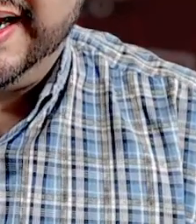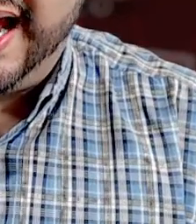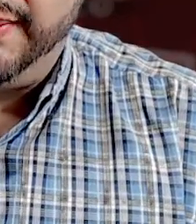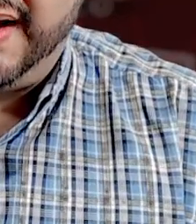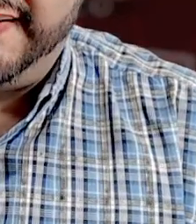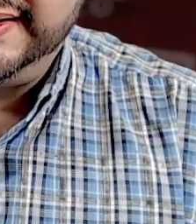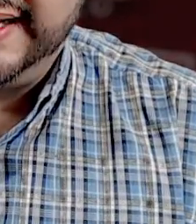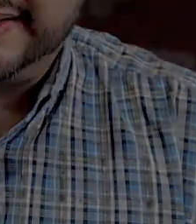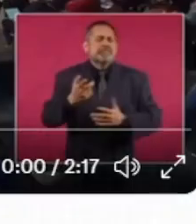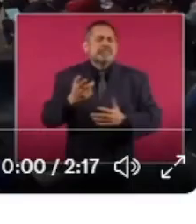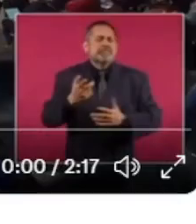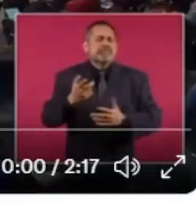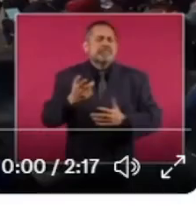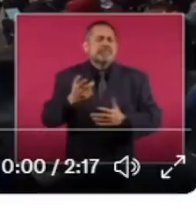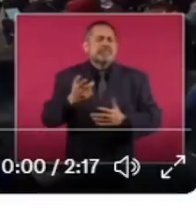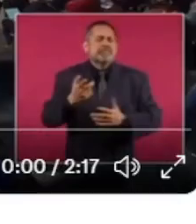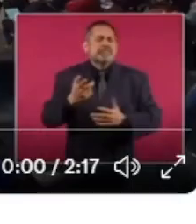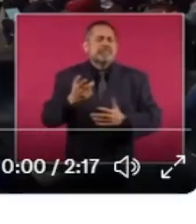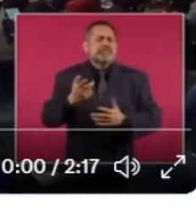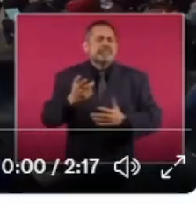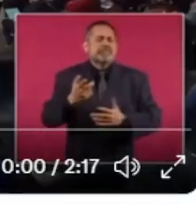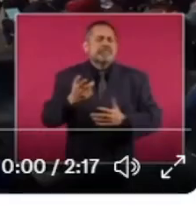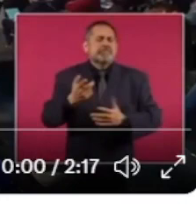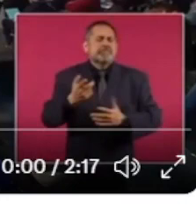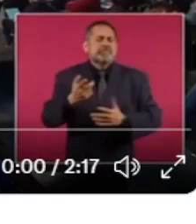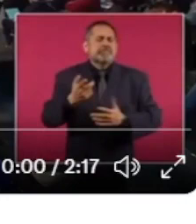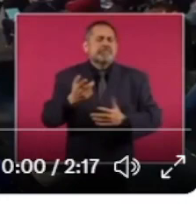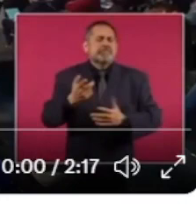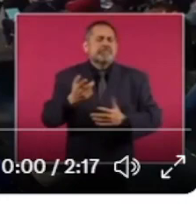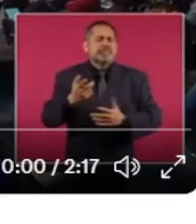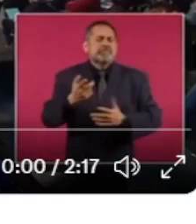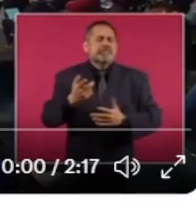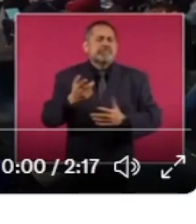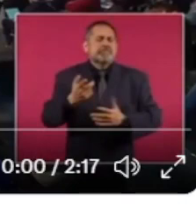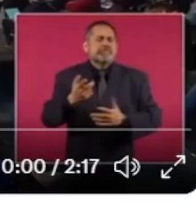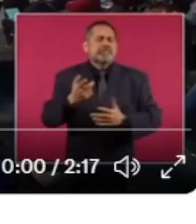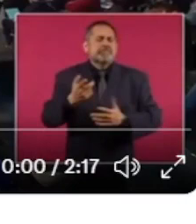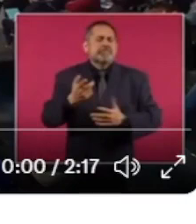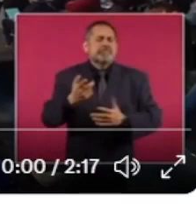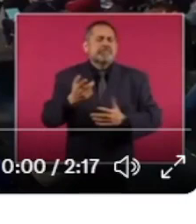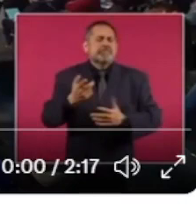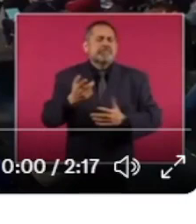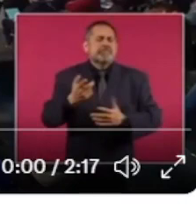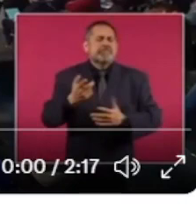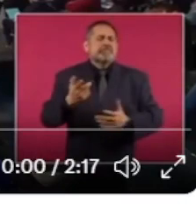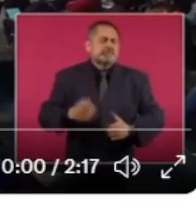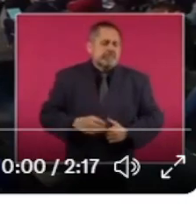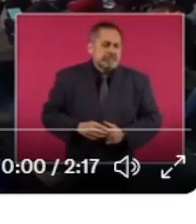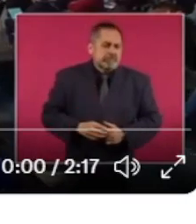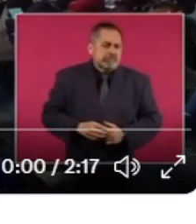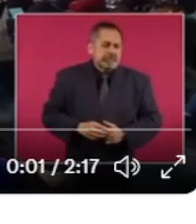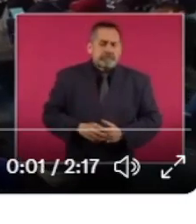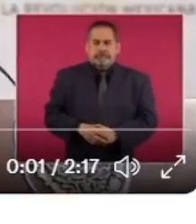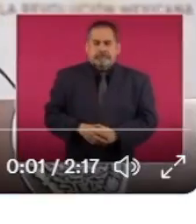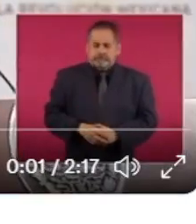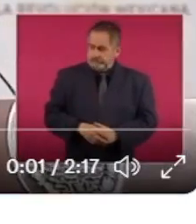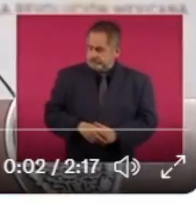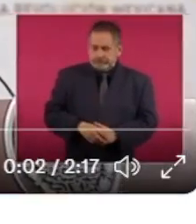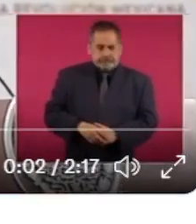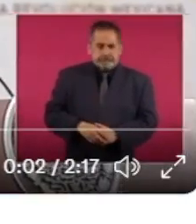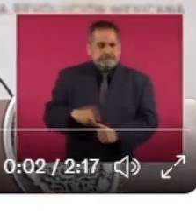la mañana hablaba de ese tema vamos a escuchar lo que dijo López Obrador el licenciado Andrés Manuel López Obrador No es cierto